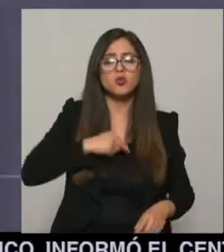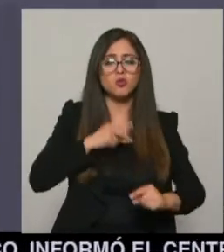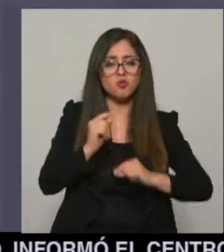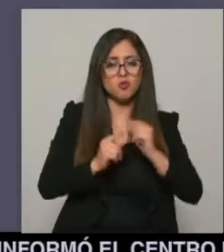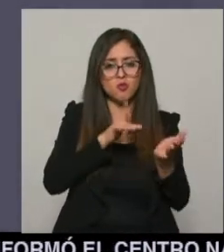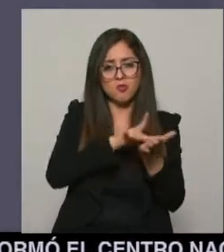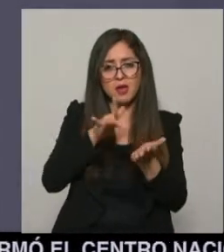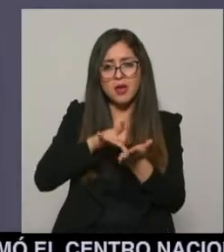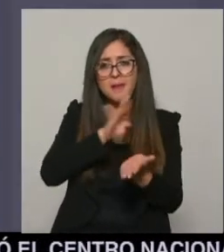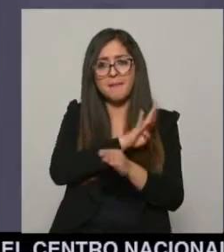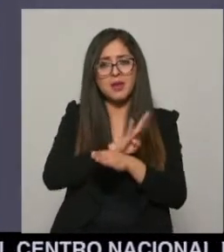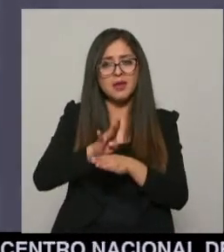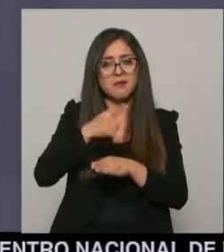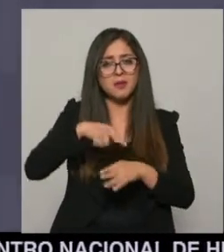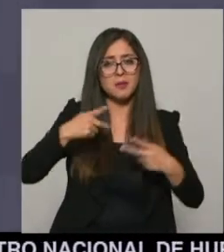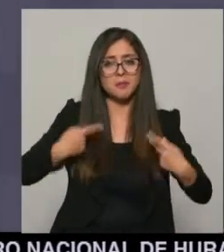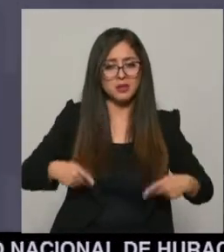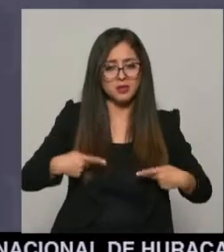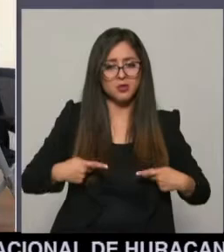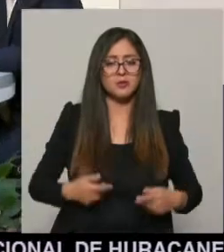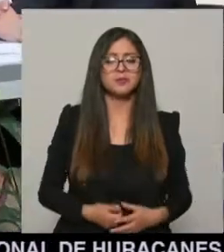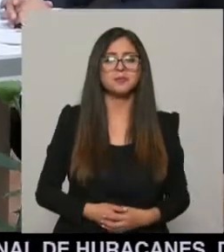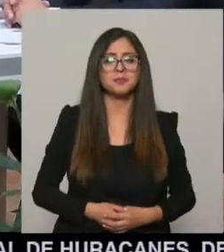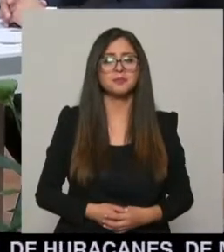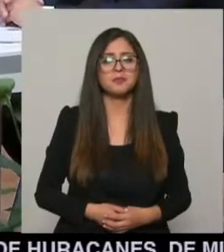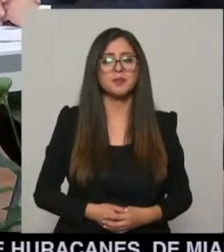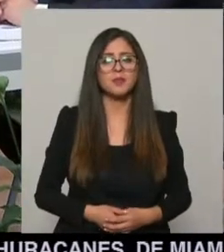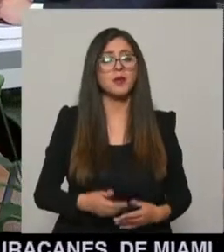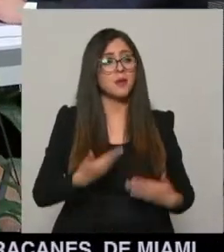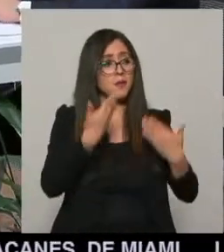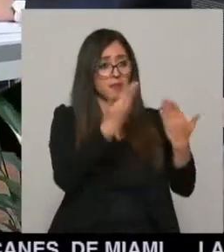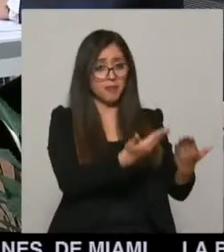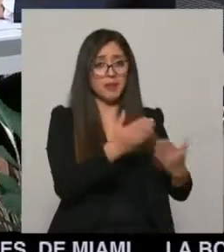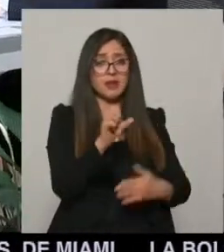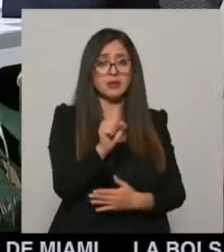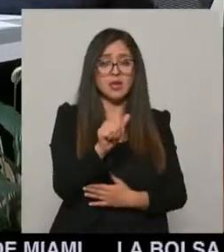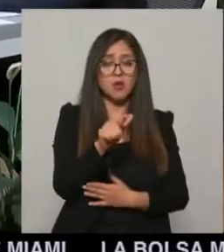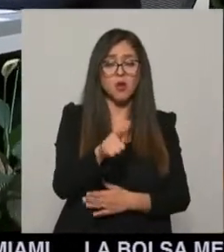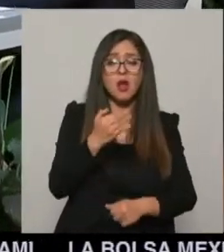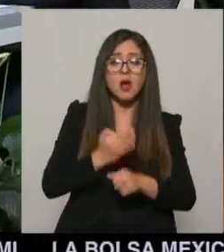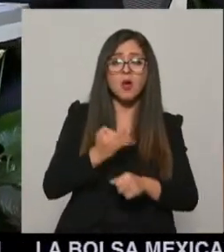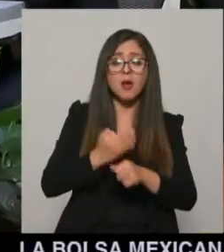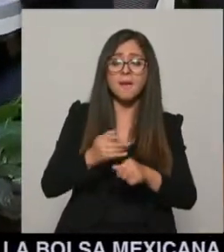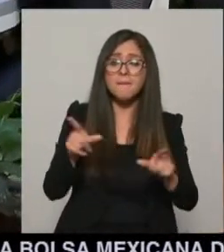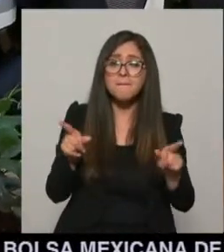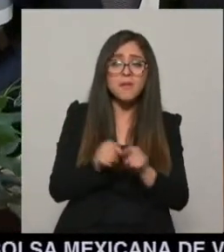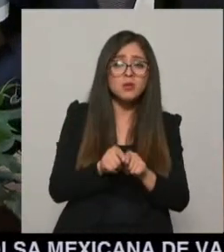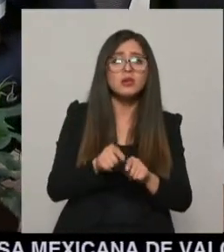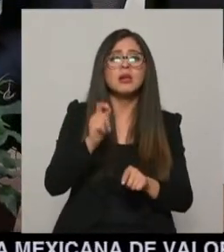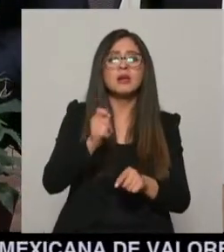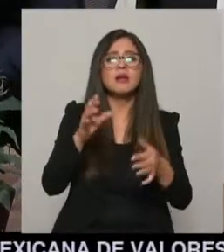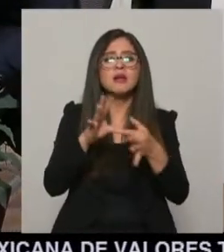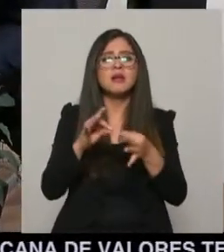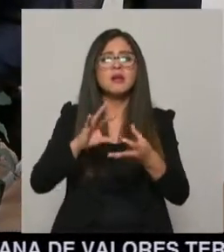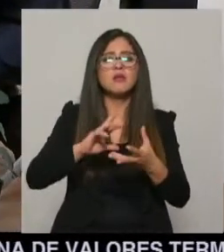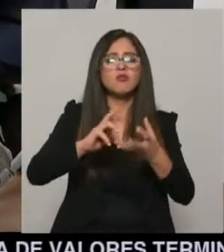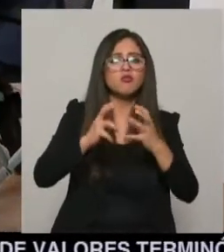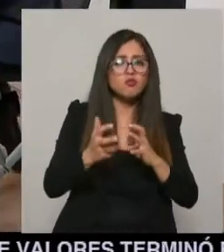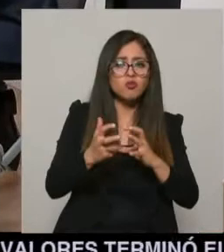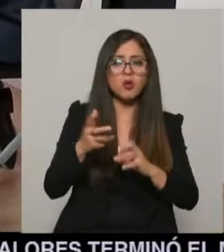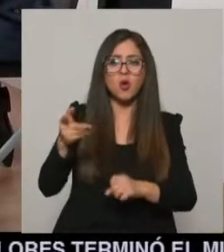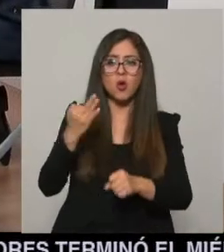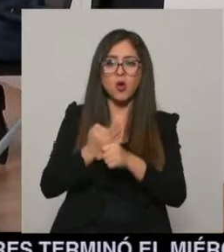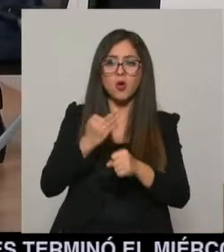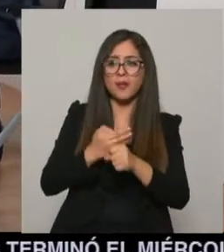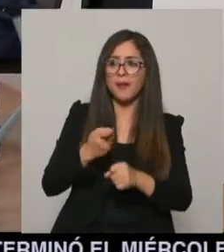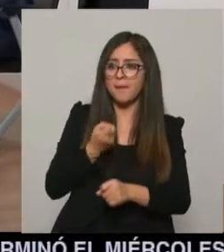beneficio de los ciudadanos. Si no, esto no va a avanzar. ¿Te parece si regresamos contigo, doctor Saúl? Vamos a hacer una pausa y vamos a hablar de la sinergia. Cuando ya te están